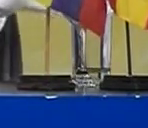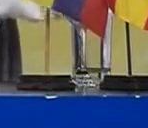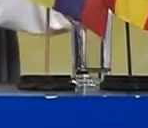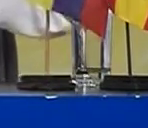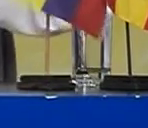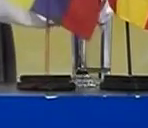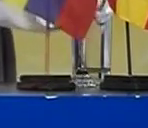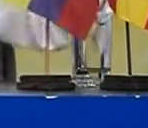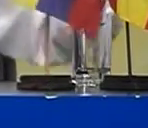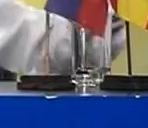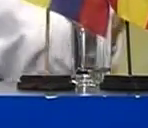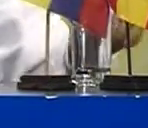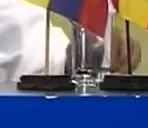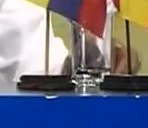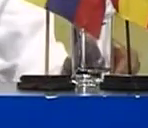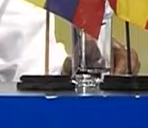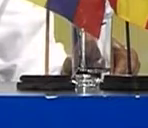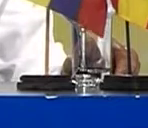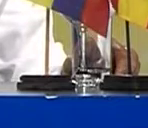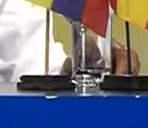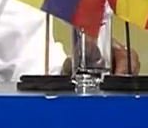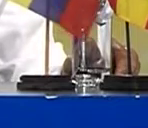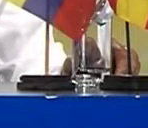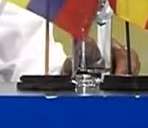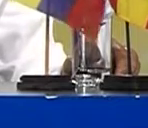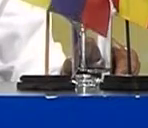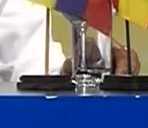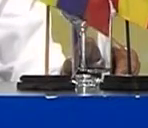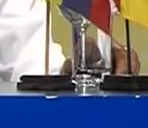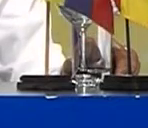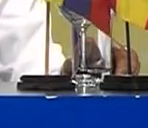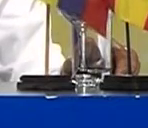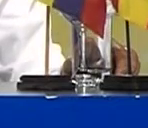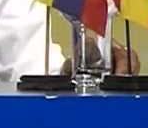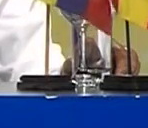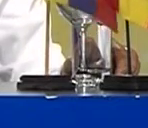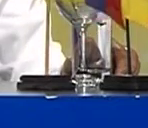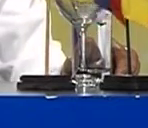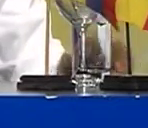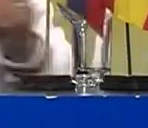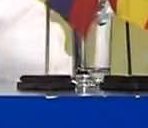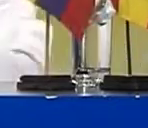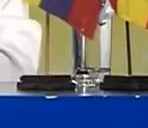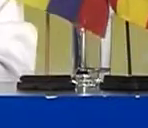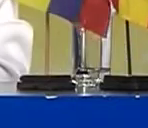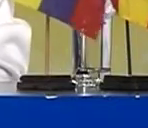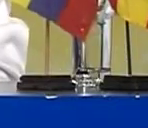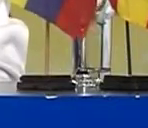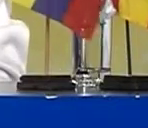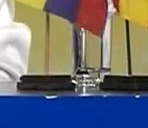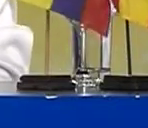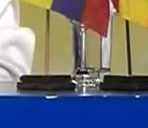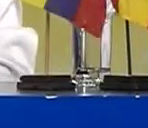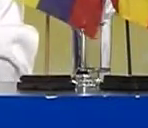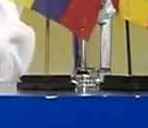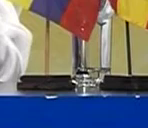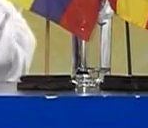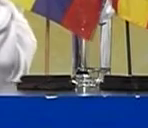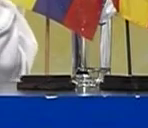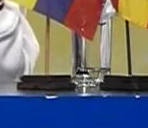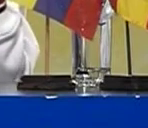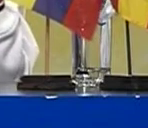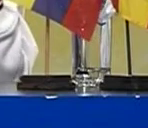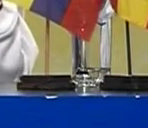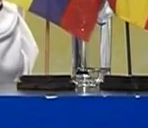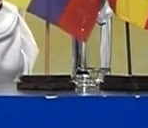soledad horrible, qué triste y amarga es la soledad. La soledad, amados hermanos, es como